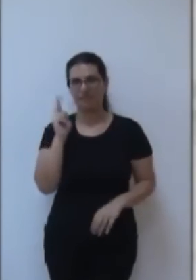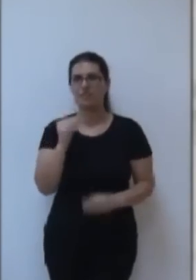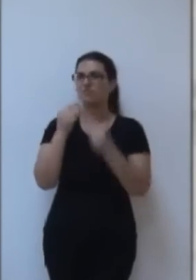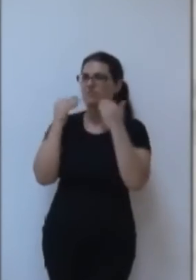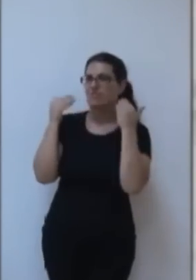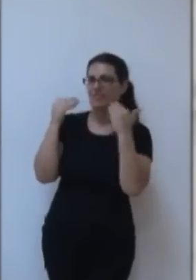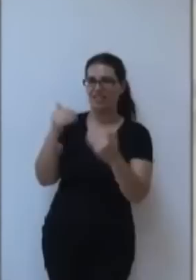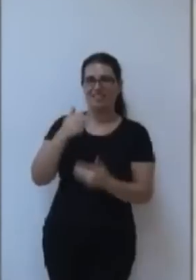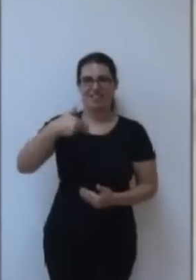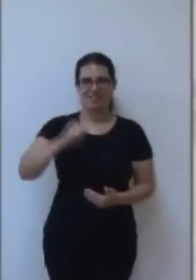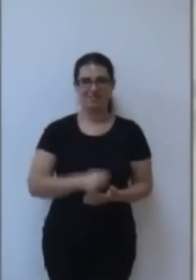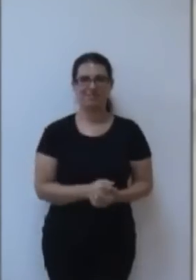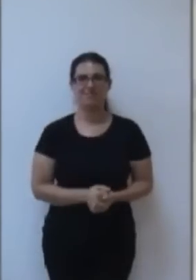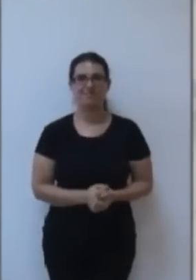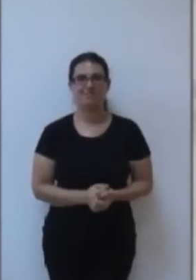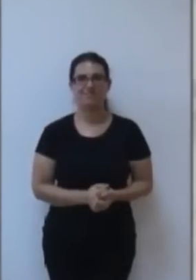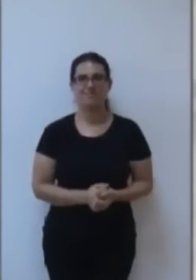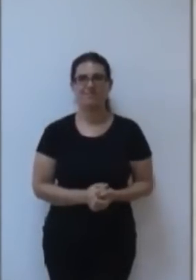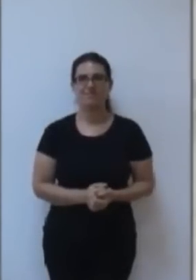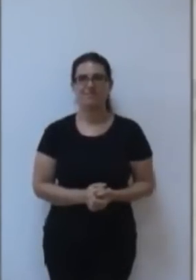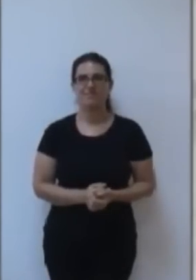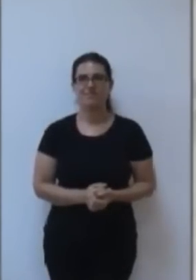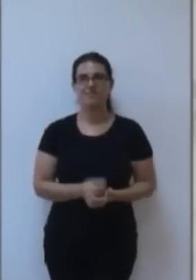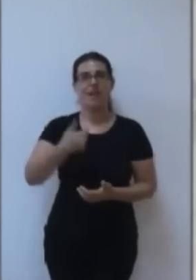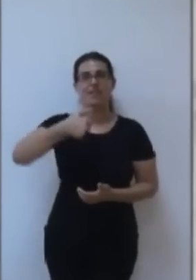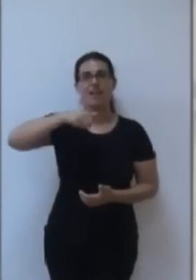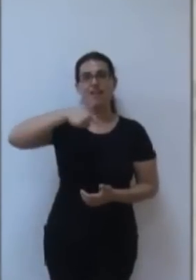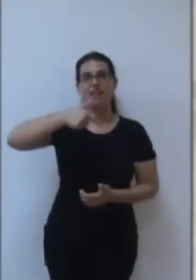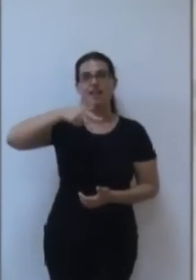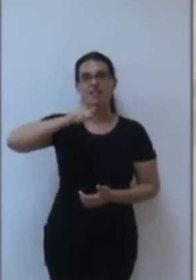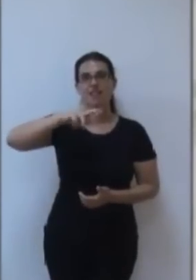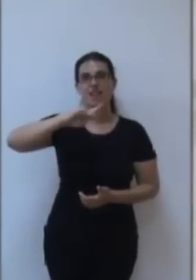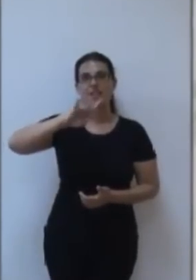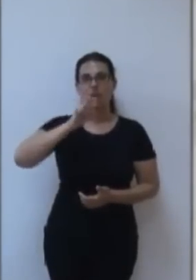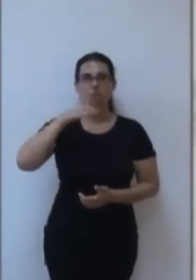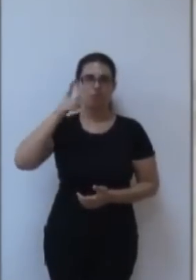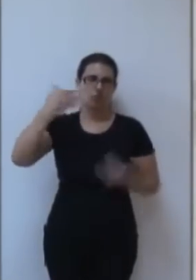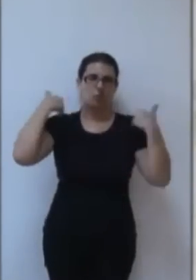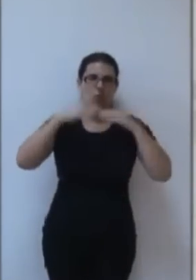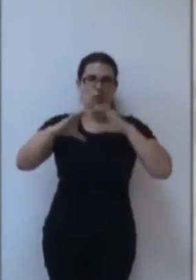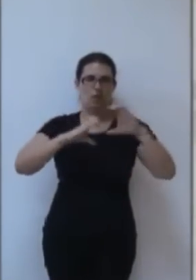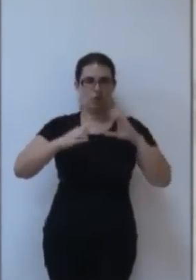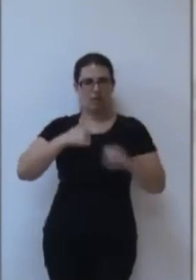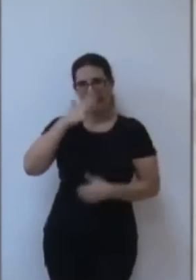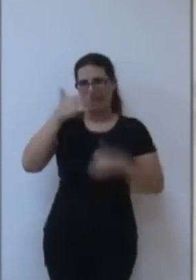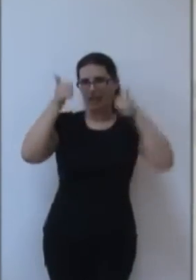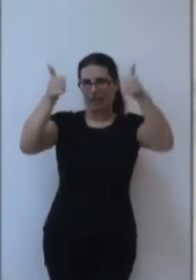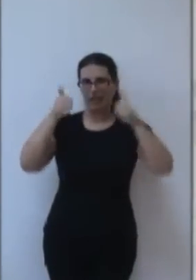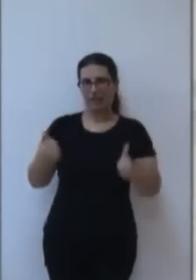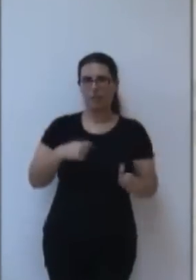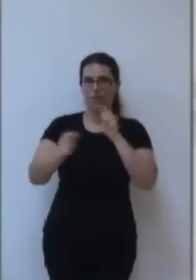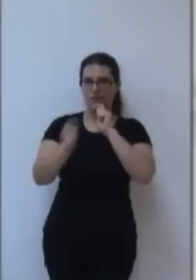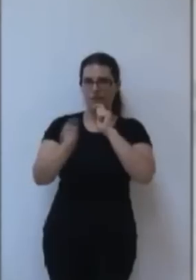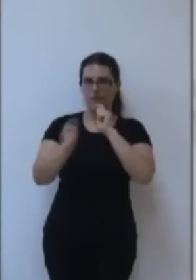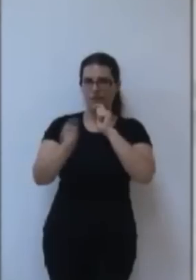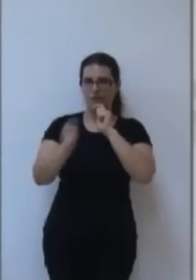Muchísimas gracias, Ana. En principio, Ana Gallardo es responsable de comunicación, licenciada de periodismo, especialista en gestión